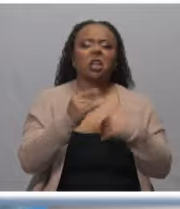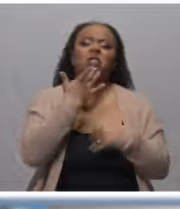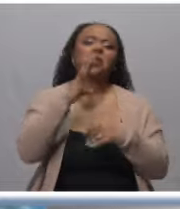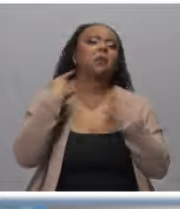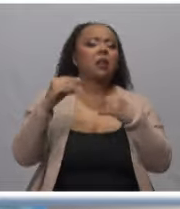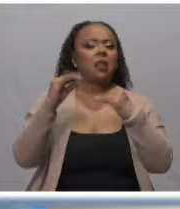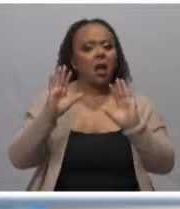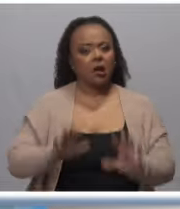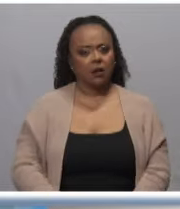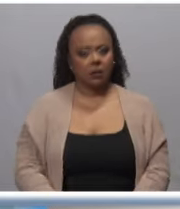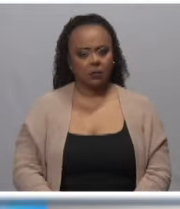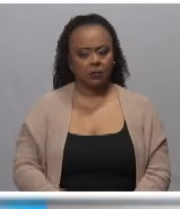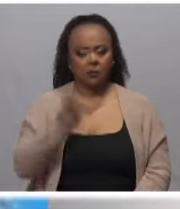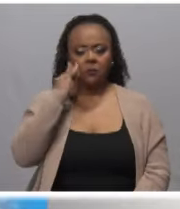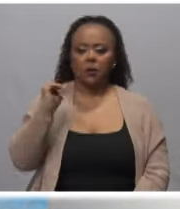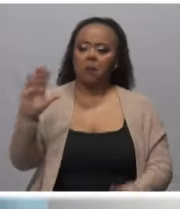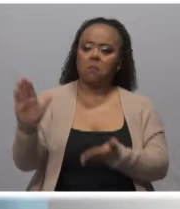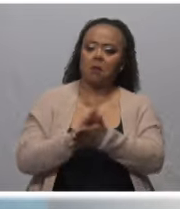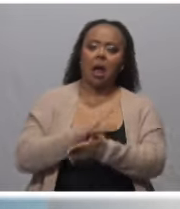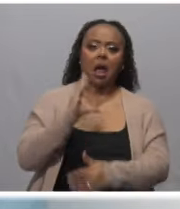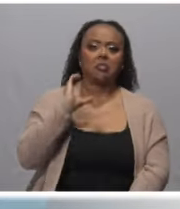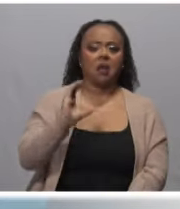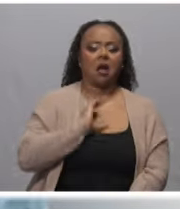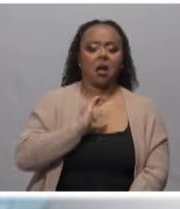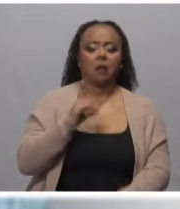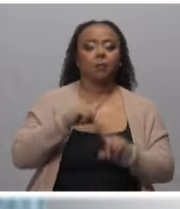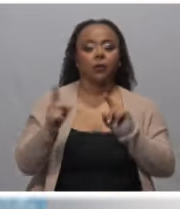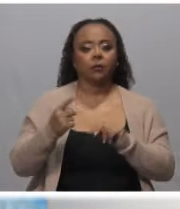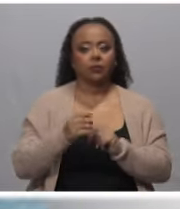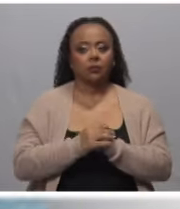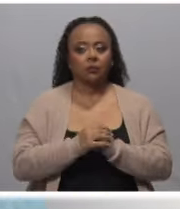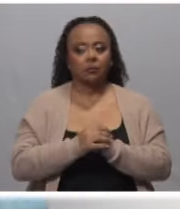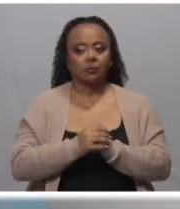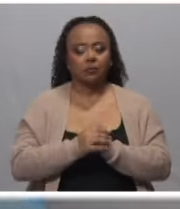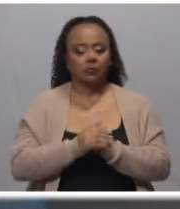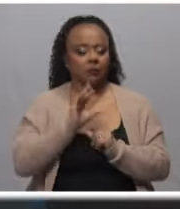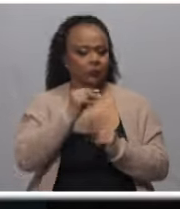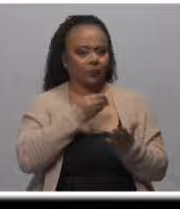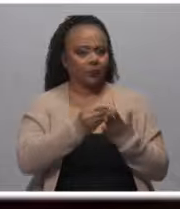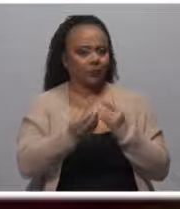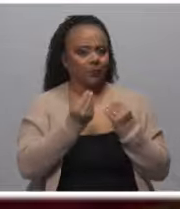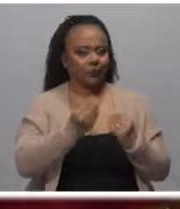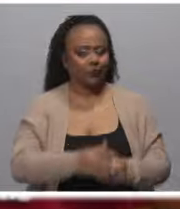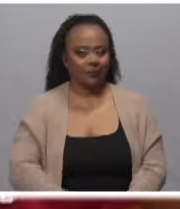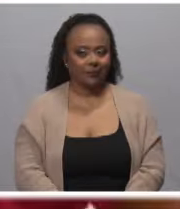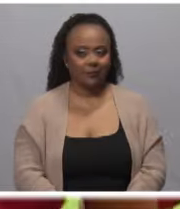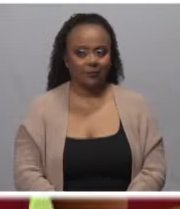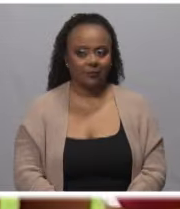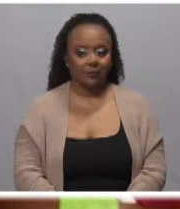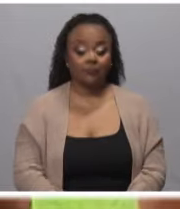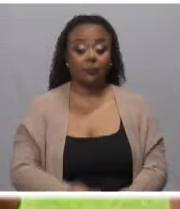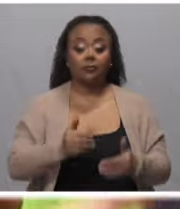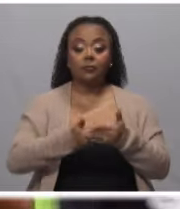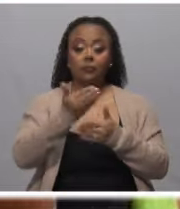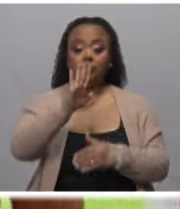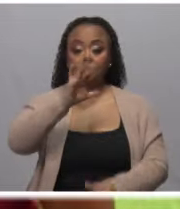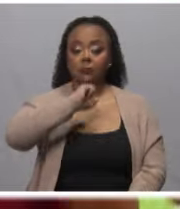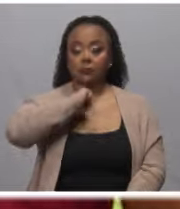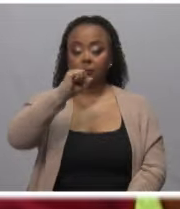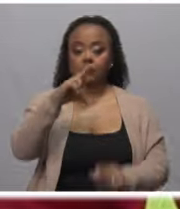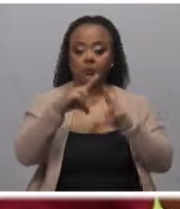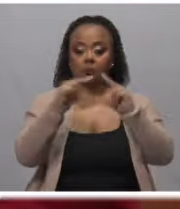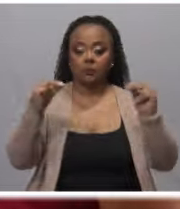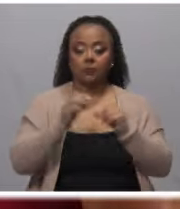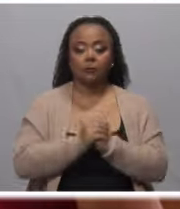vender porque me llega plata pero no hemos no hemos no hemos comprado mucho luego de su Gan en Nicaragua el